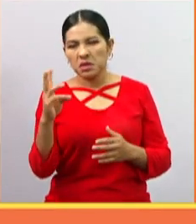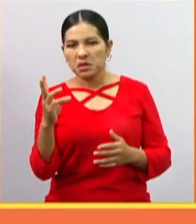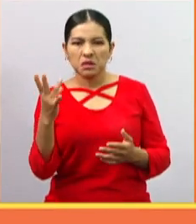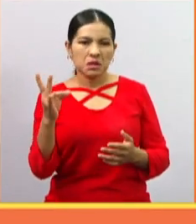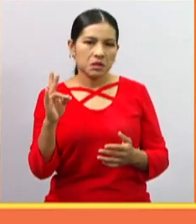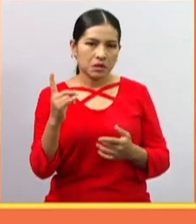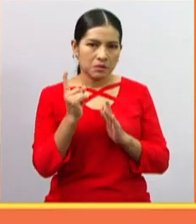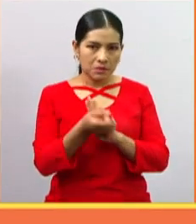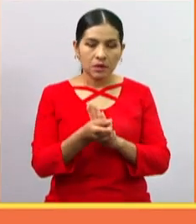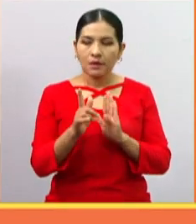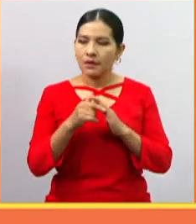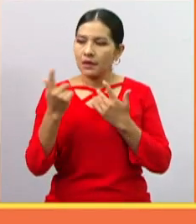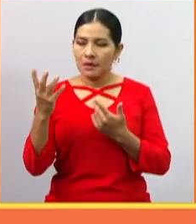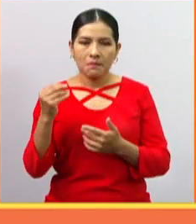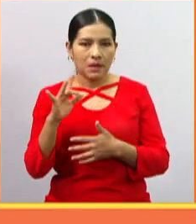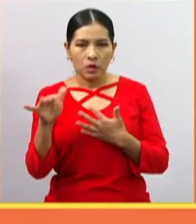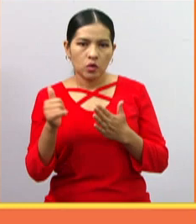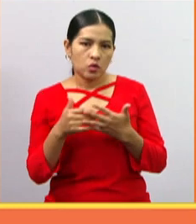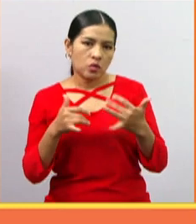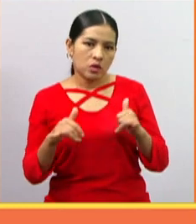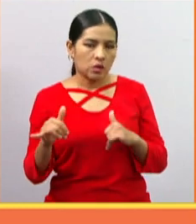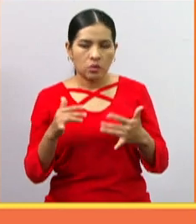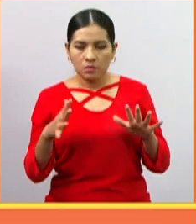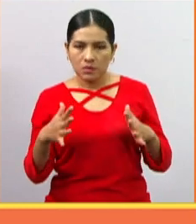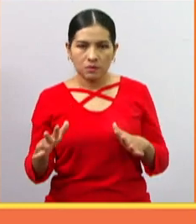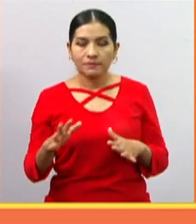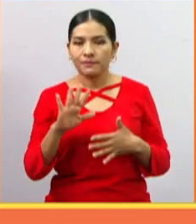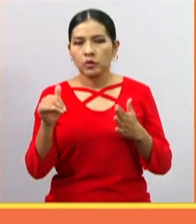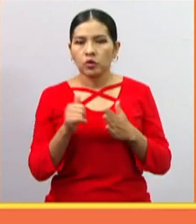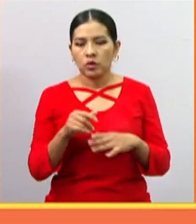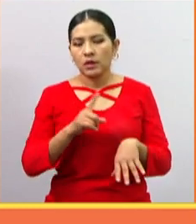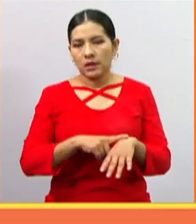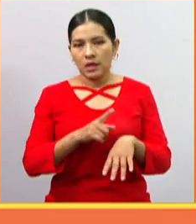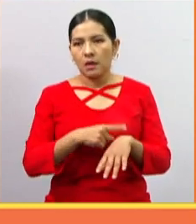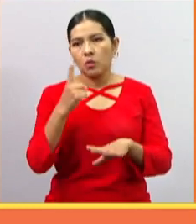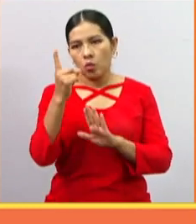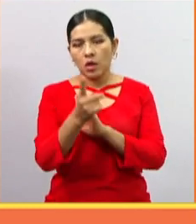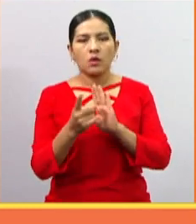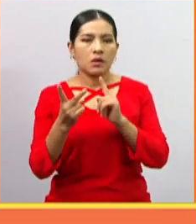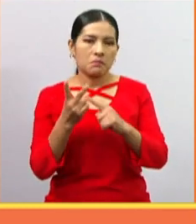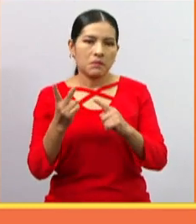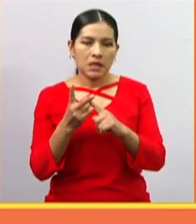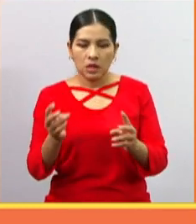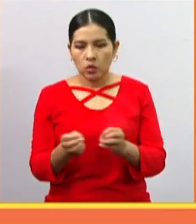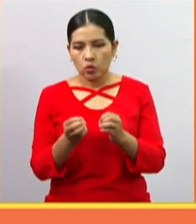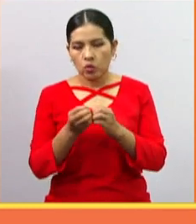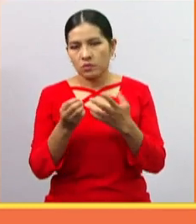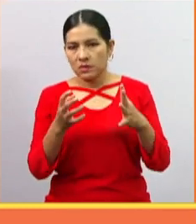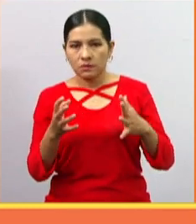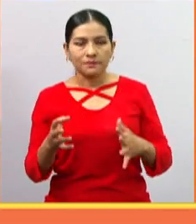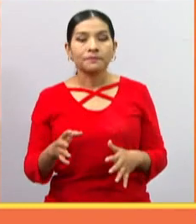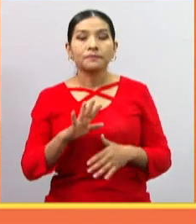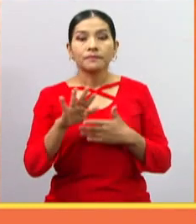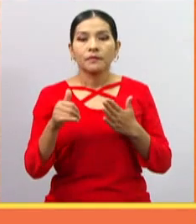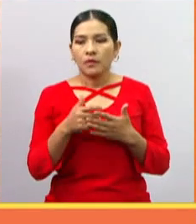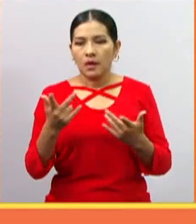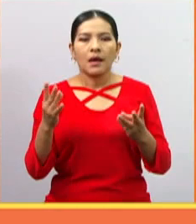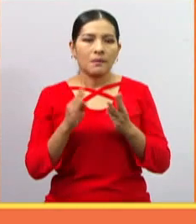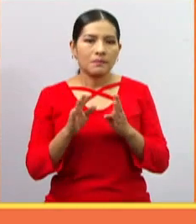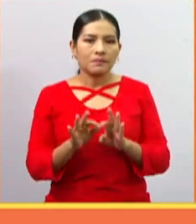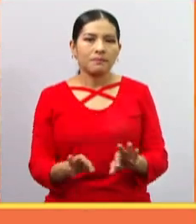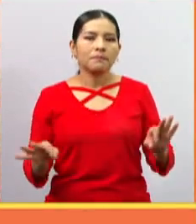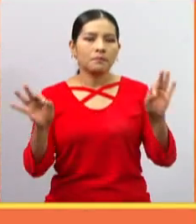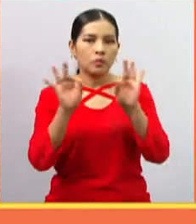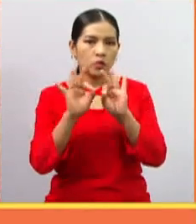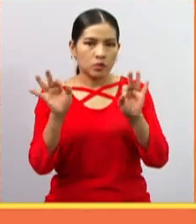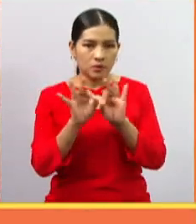17 y la obra de Mahler igual, más o menos. Entonces sí, más o menos una hora y media en total, un poquito más. Claro, porque además es